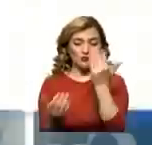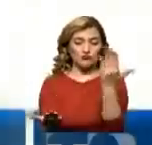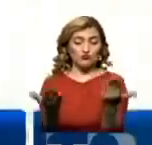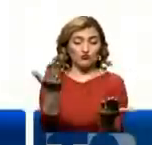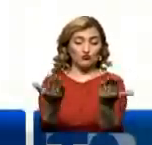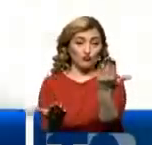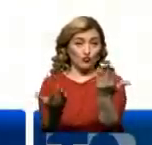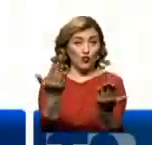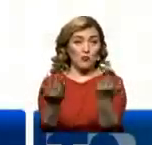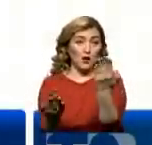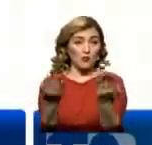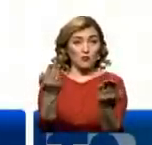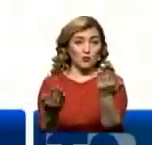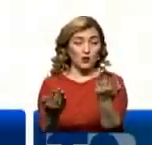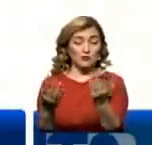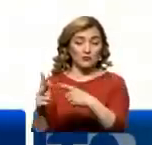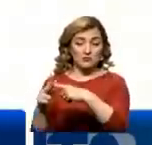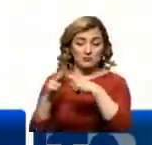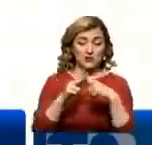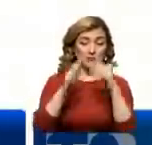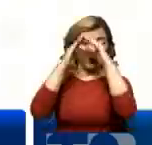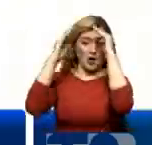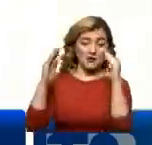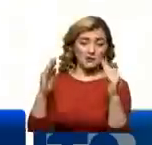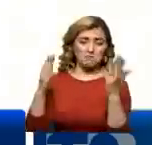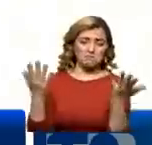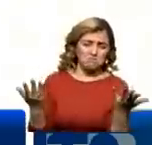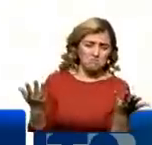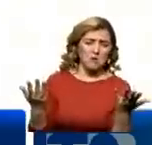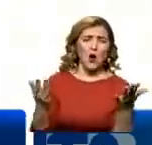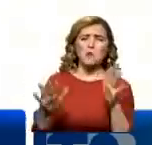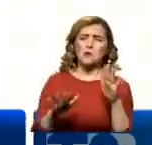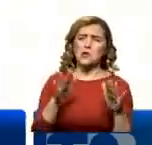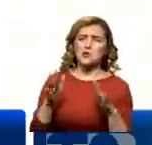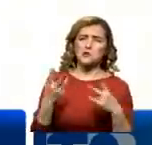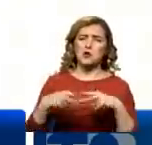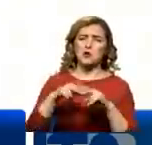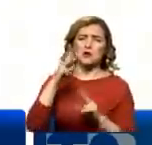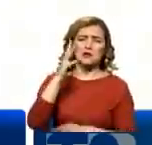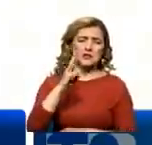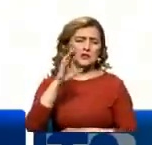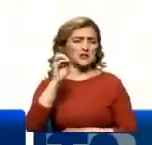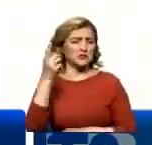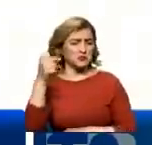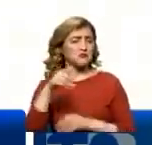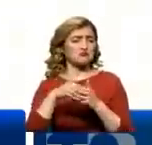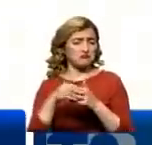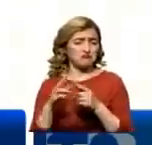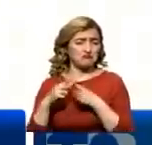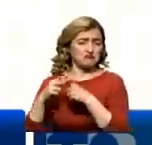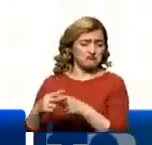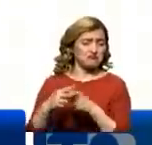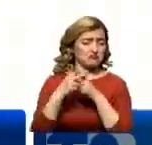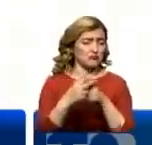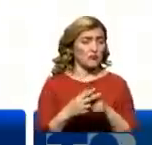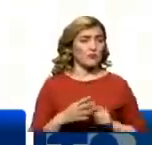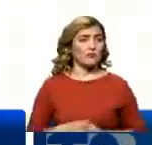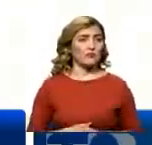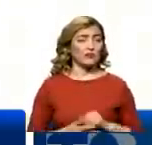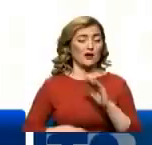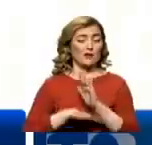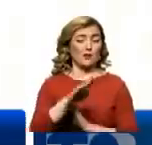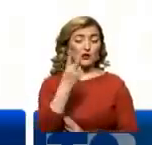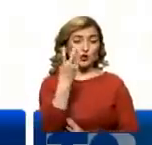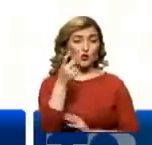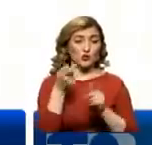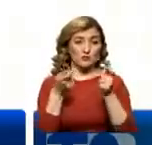en materia de en los créditos hipotecarios, logramos una colocación superior a los $600 millones. Es decir, hicimos más de